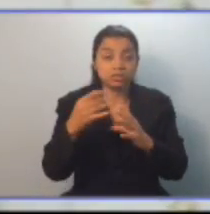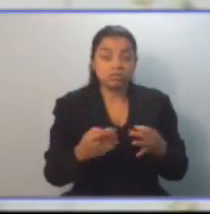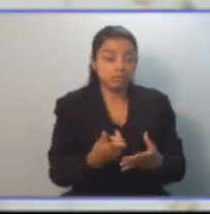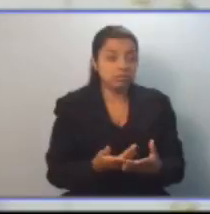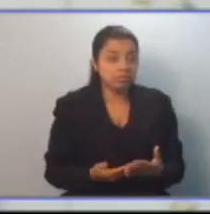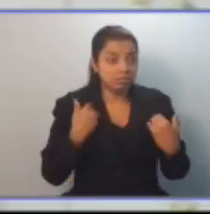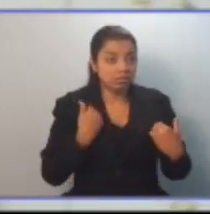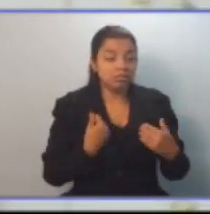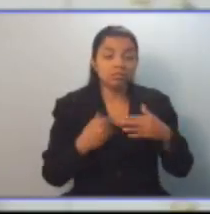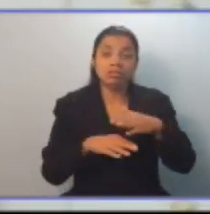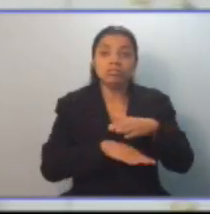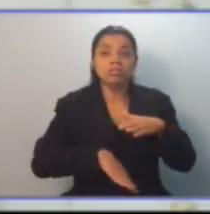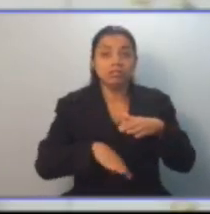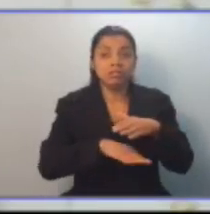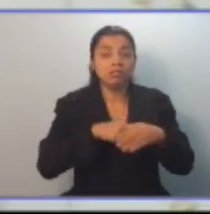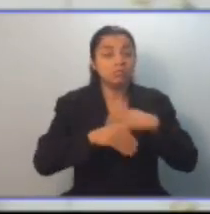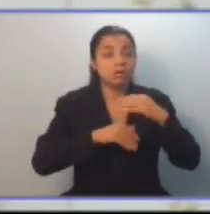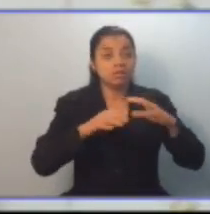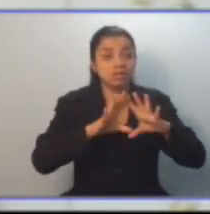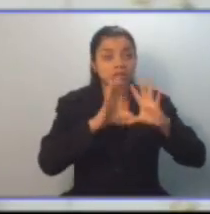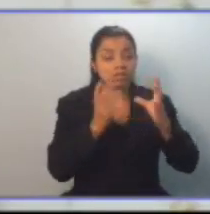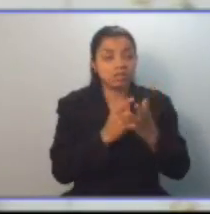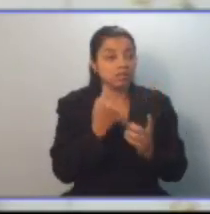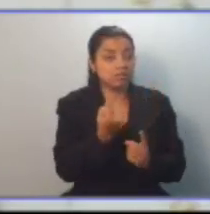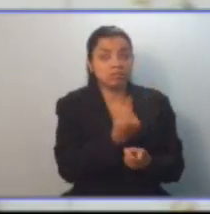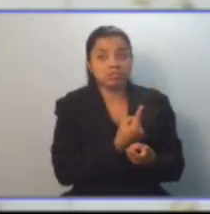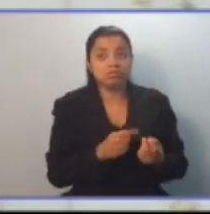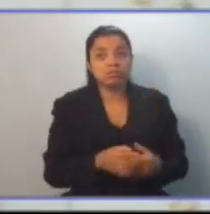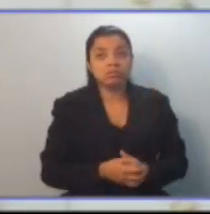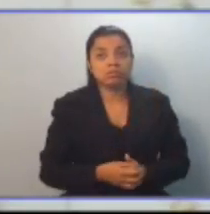derechos fundamentales en la esfera jurídica de los particulares.